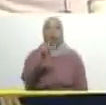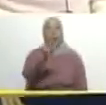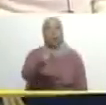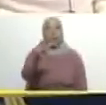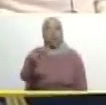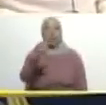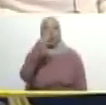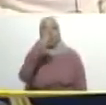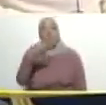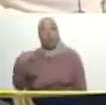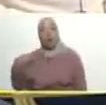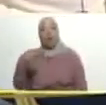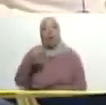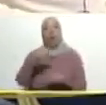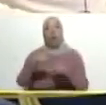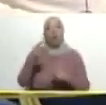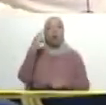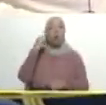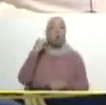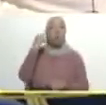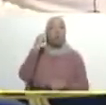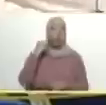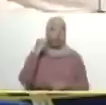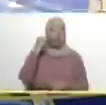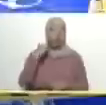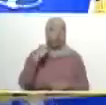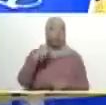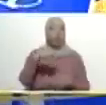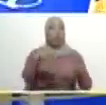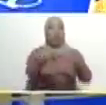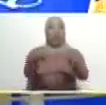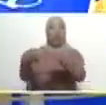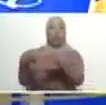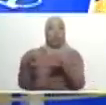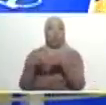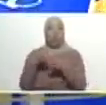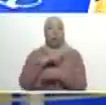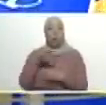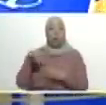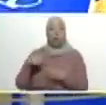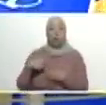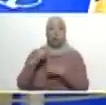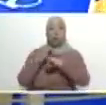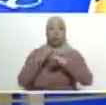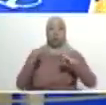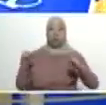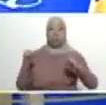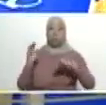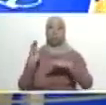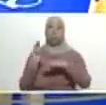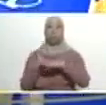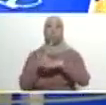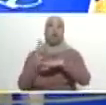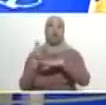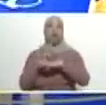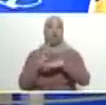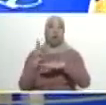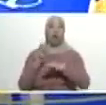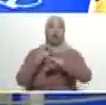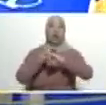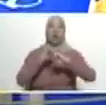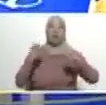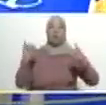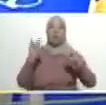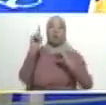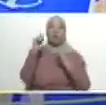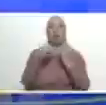en cuadrados y en círculos. Cuando nos independizamos en 1966, en el primer